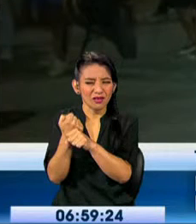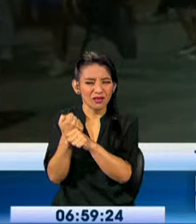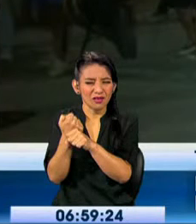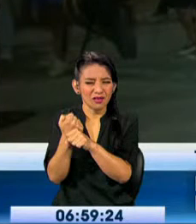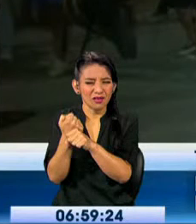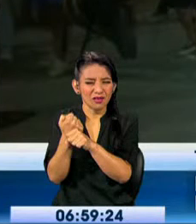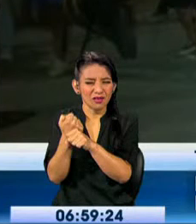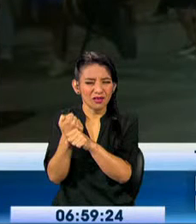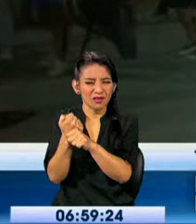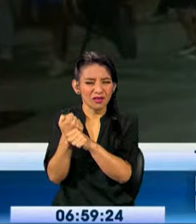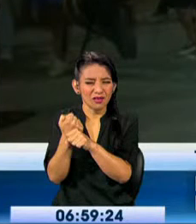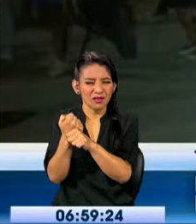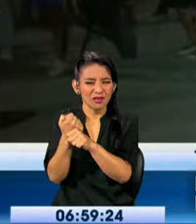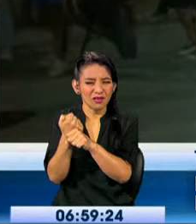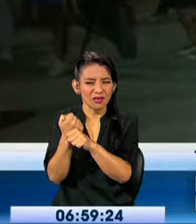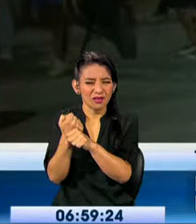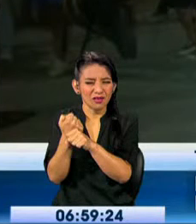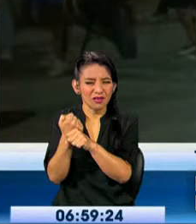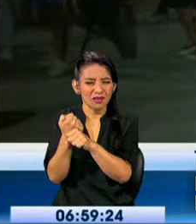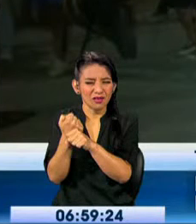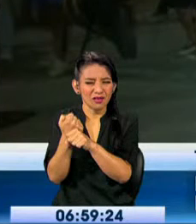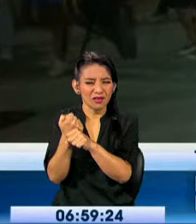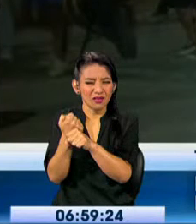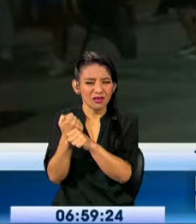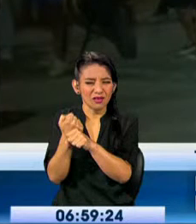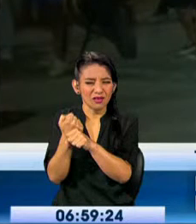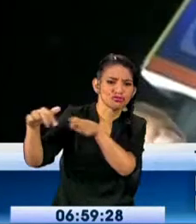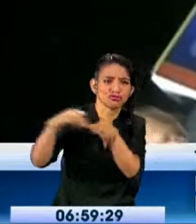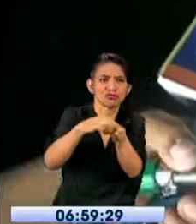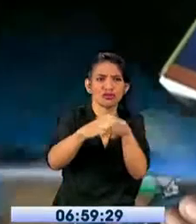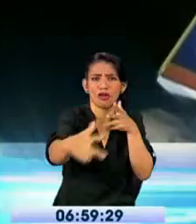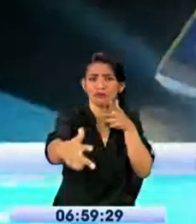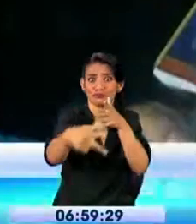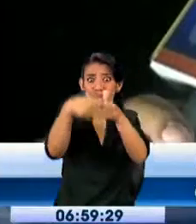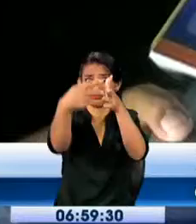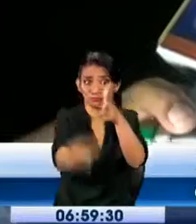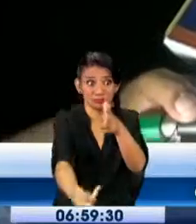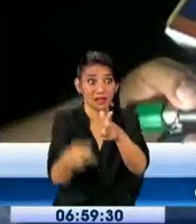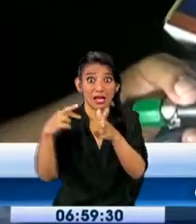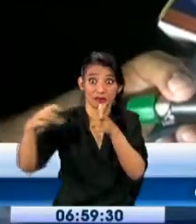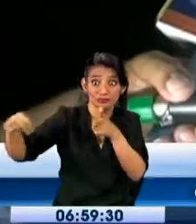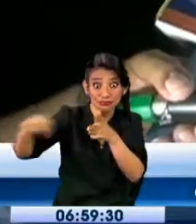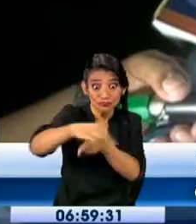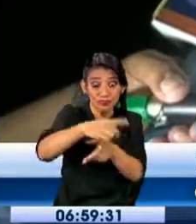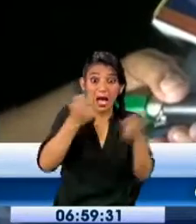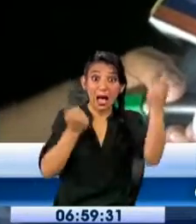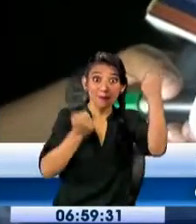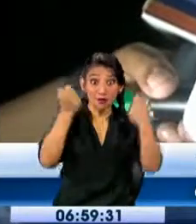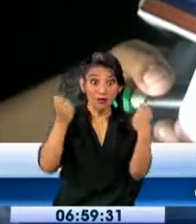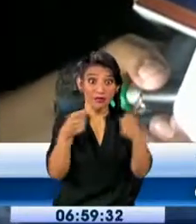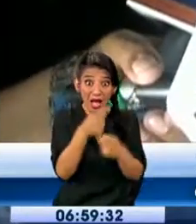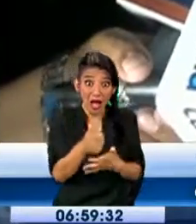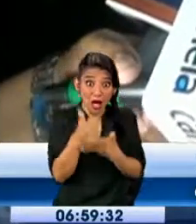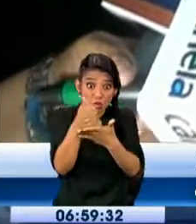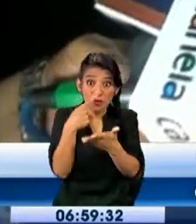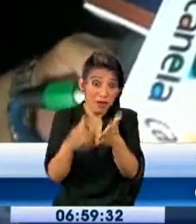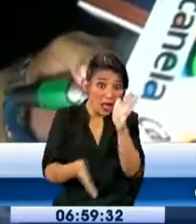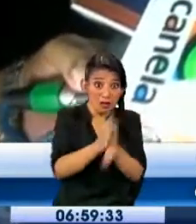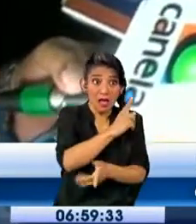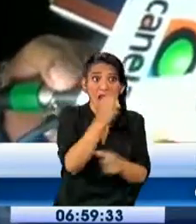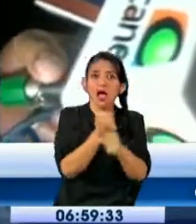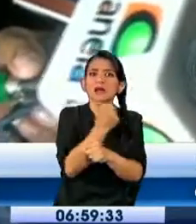la calle a la salida de la jornada laboral. Ellas se cruzaron creyendo que esa camioneta era el recorrido, pero no era, esa camioneta paró